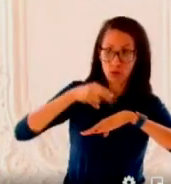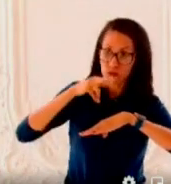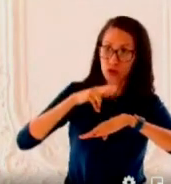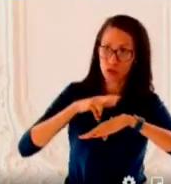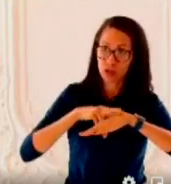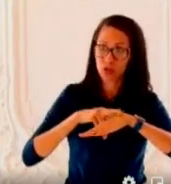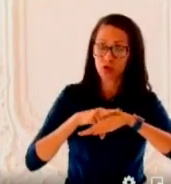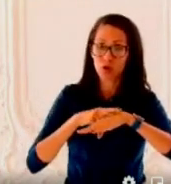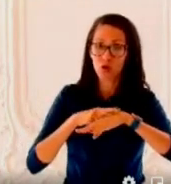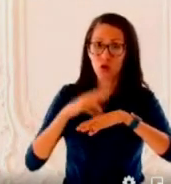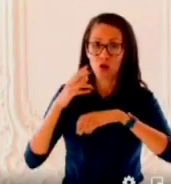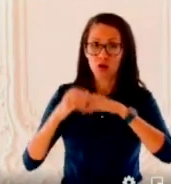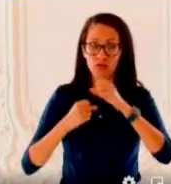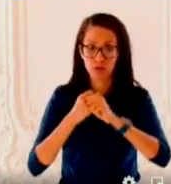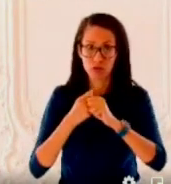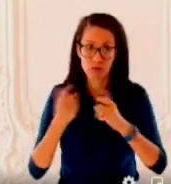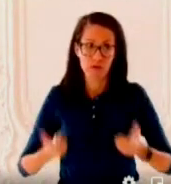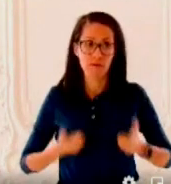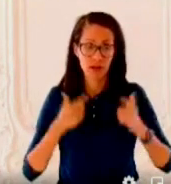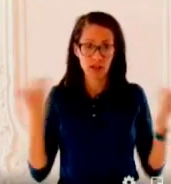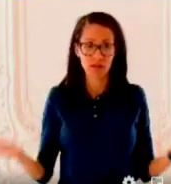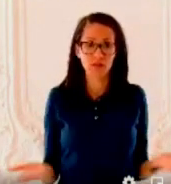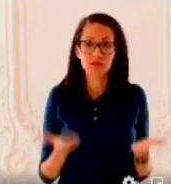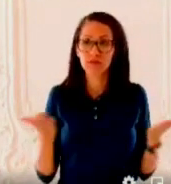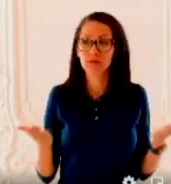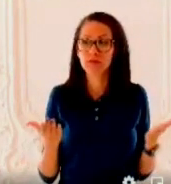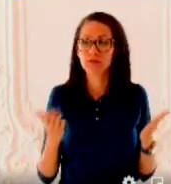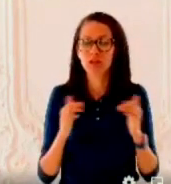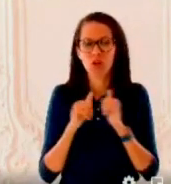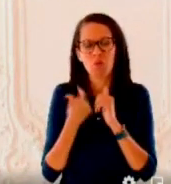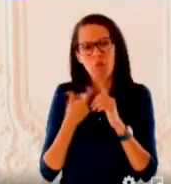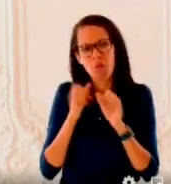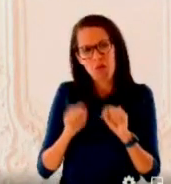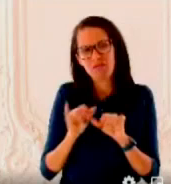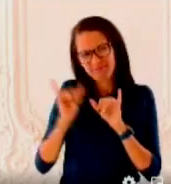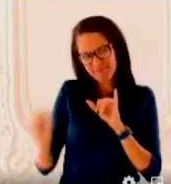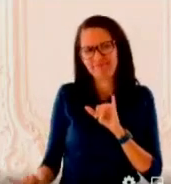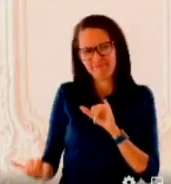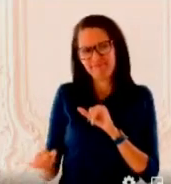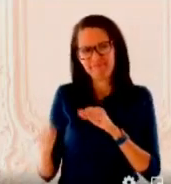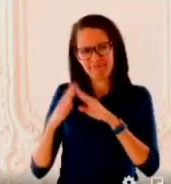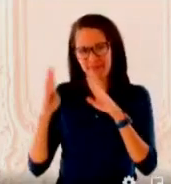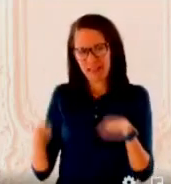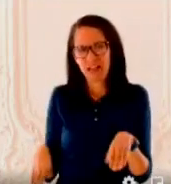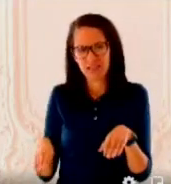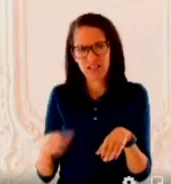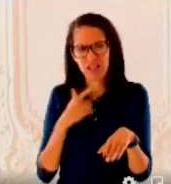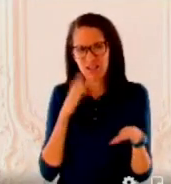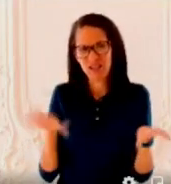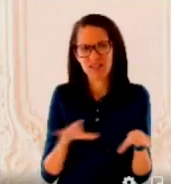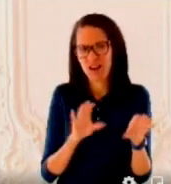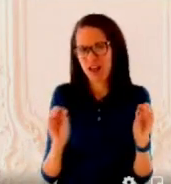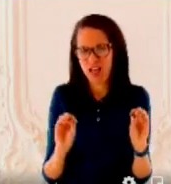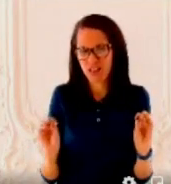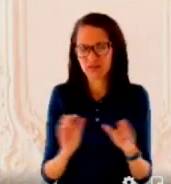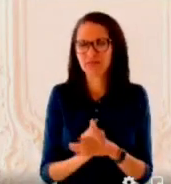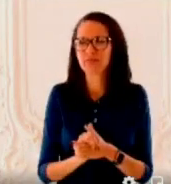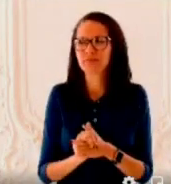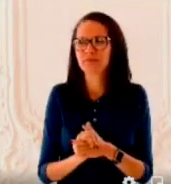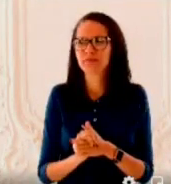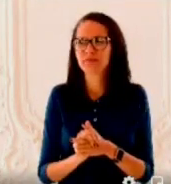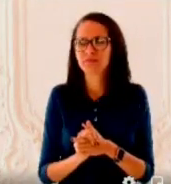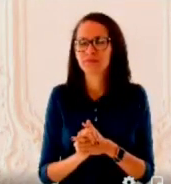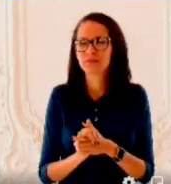y vivir aquí, ¿cómo me puedo quedar en mi casa? ¿Cómo me puedo quedar cómodo? ¿Cómo no